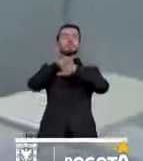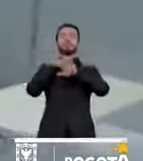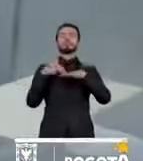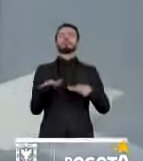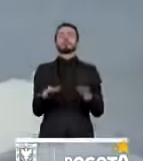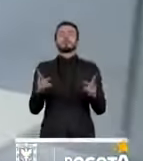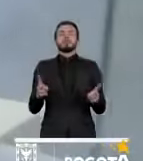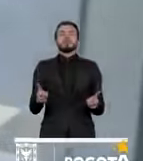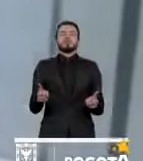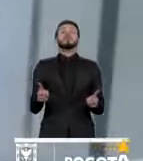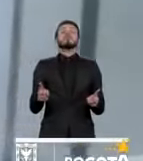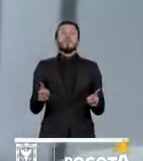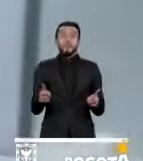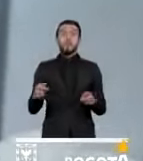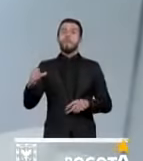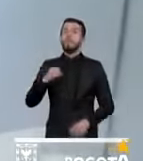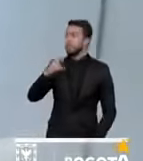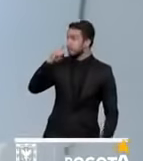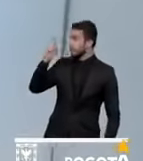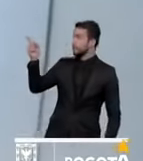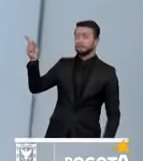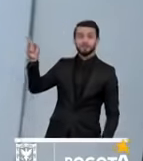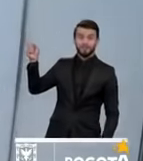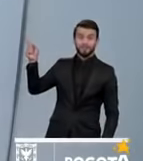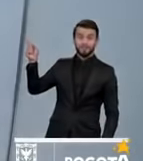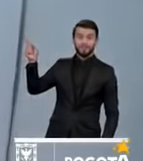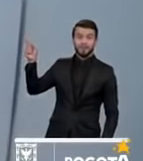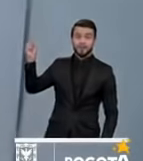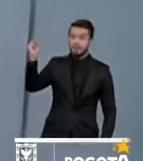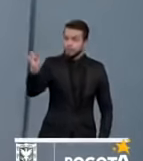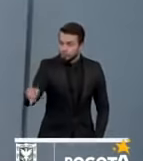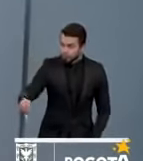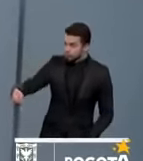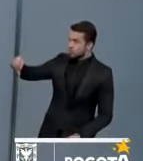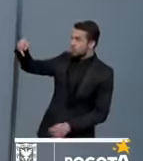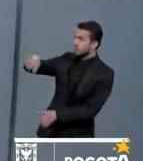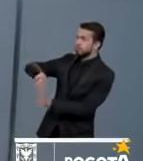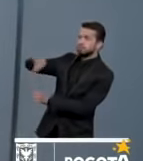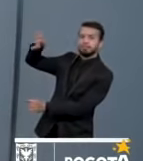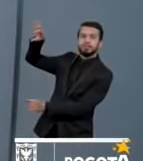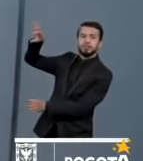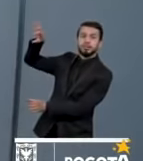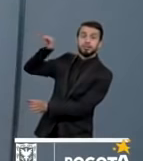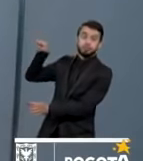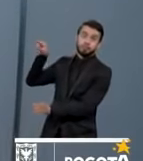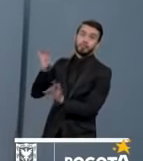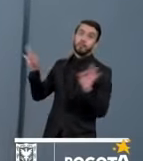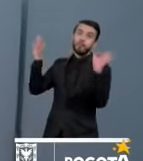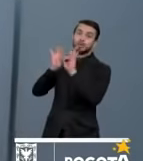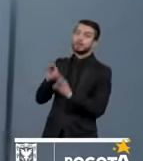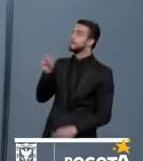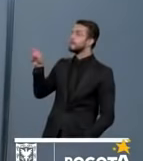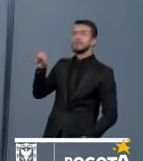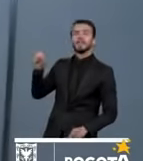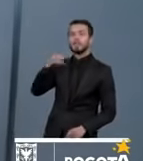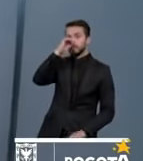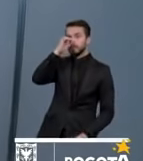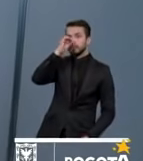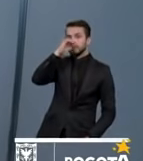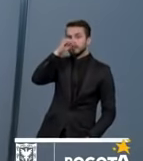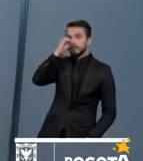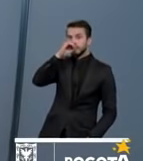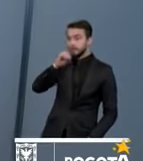de oxígeno, alcaldesa, ¿sí? Esto es una cosa también muy importante. Cada una de las camas tiene con un